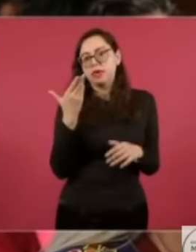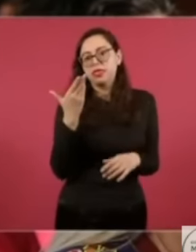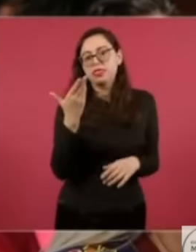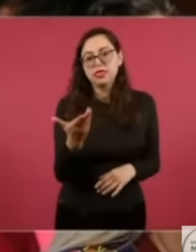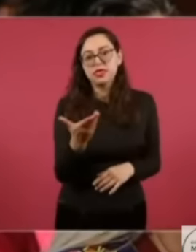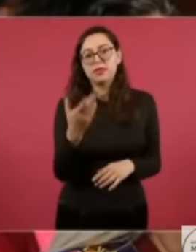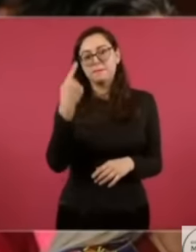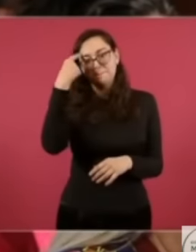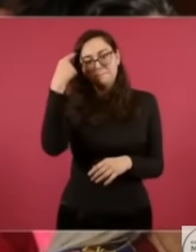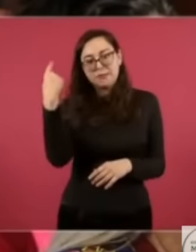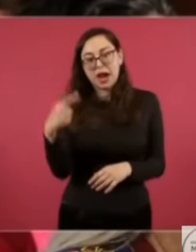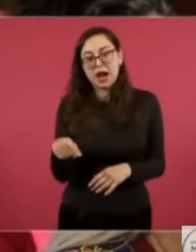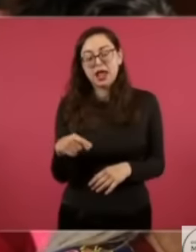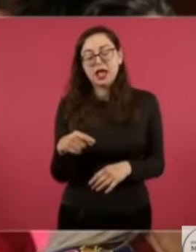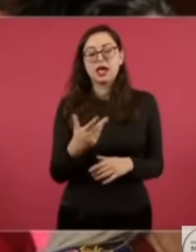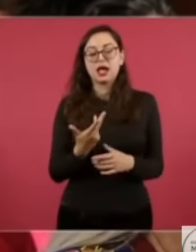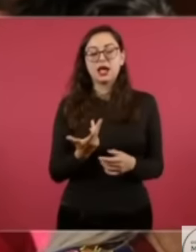a denunciar